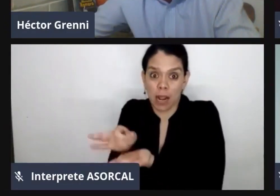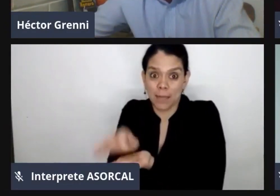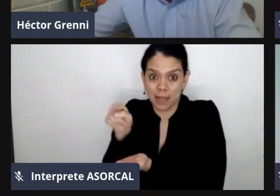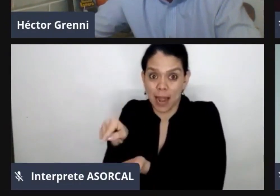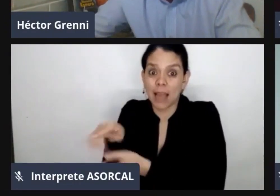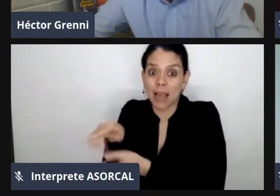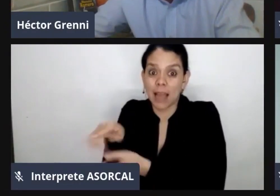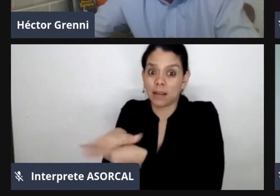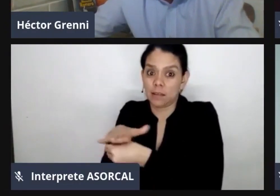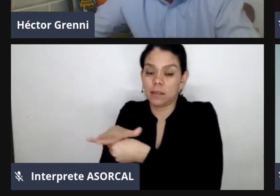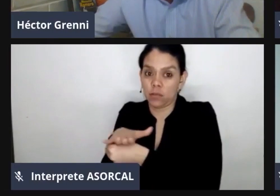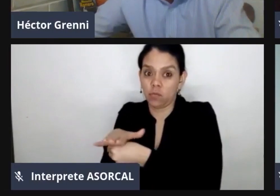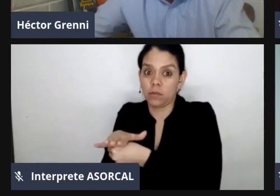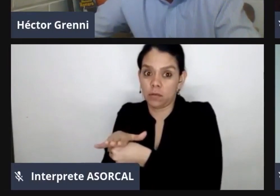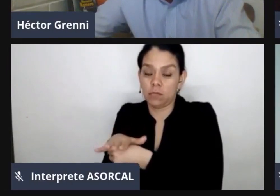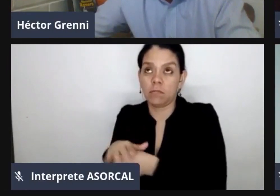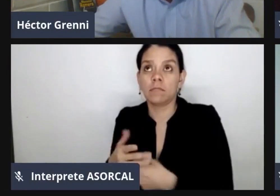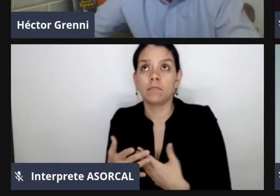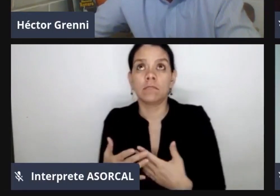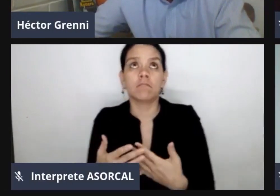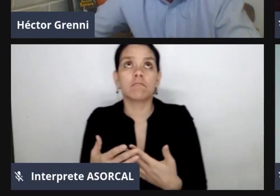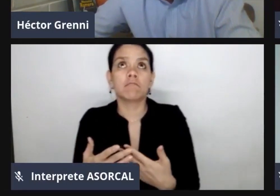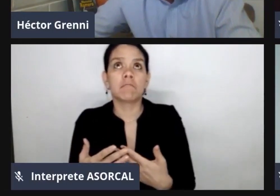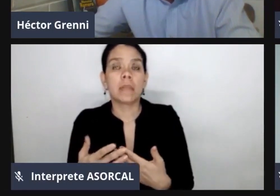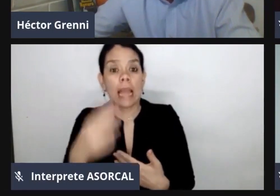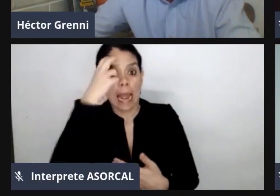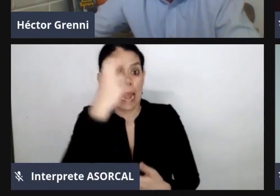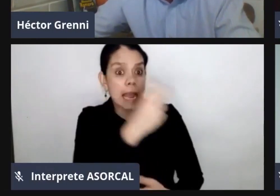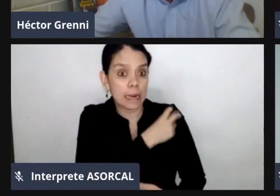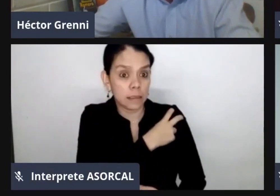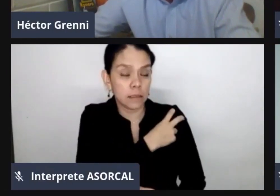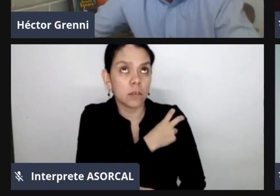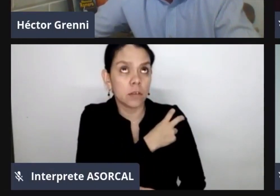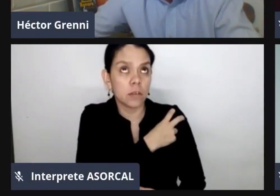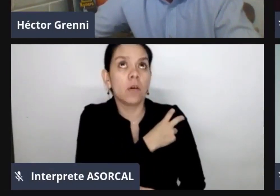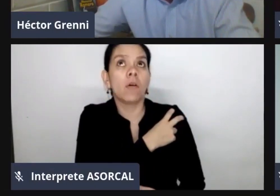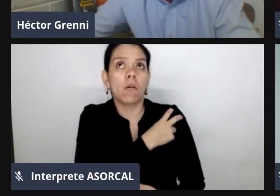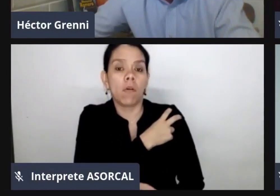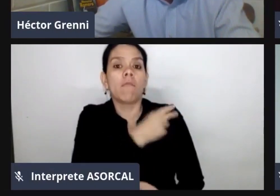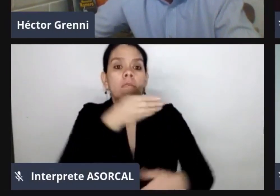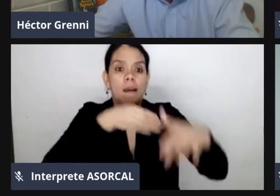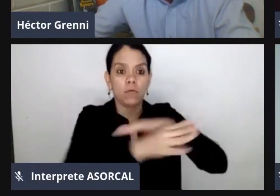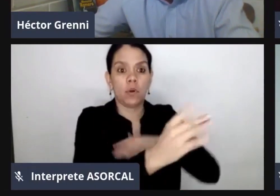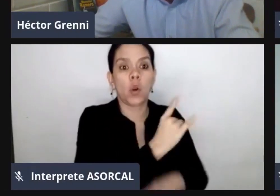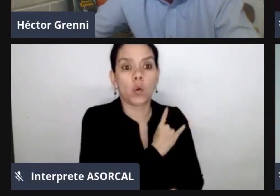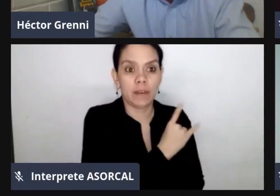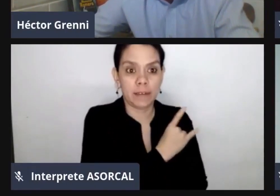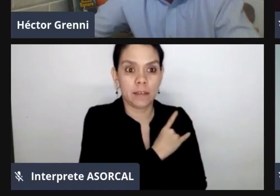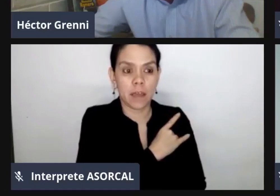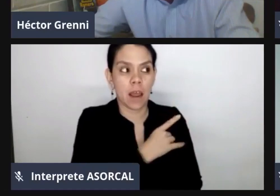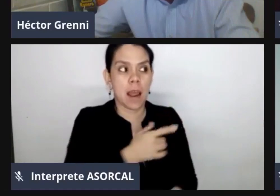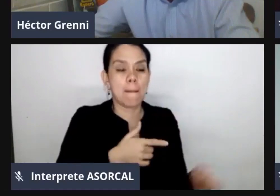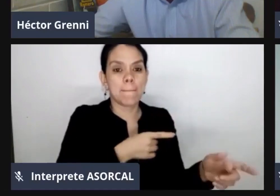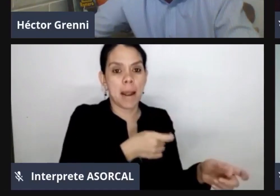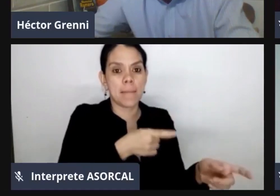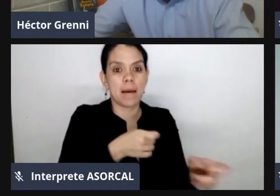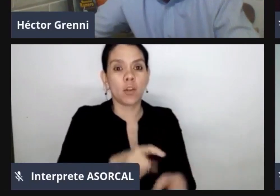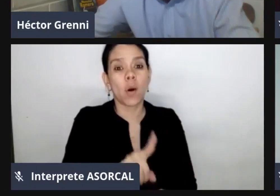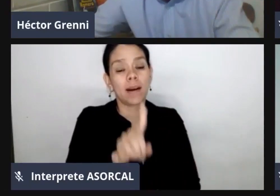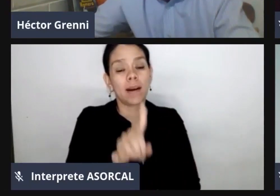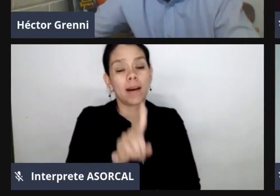Una fuerza del ejército invadió la Universidad Centroamericana y mató a los 6 jesuitas, los asesinó a sangre fría.